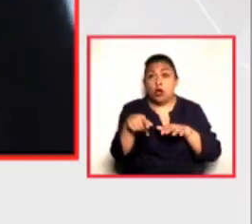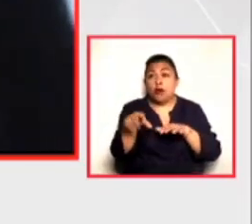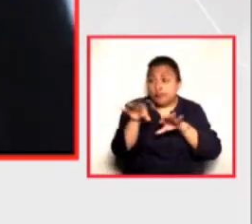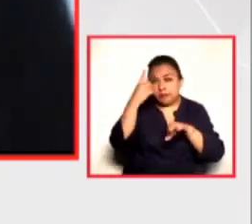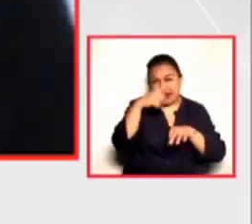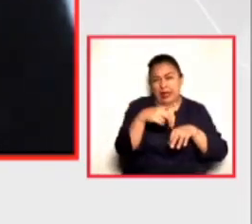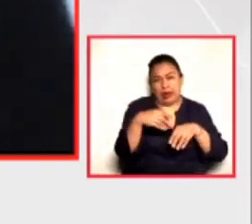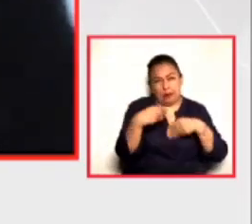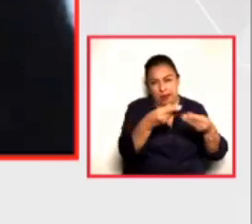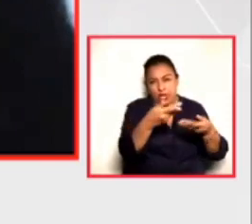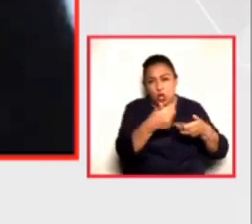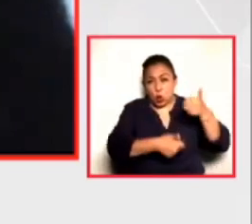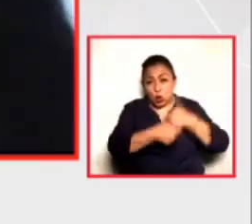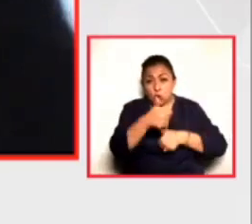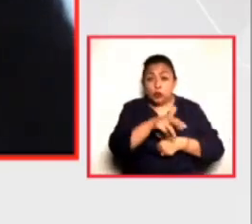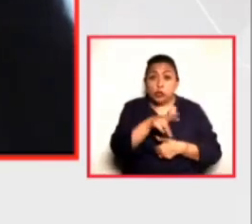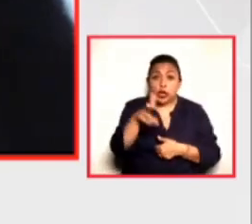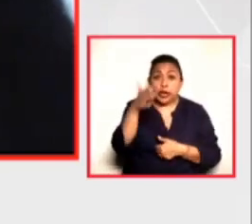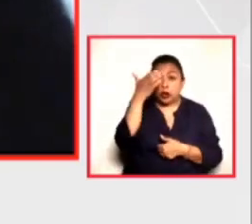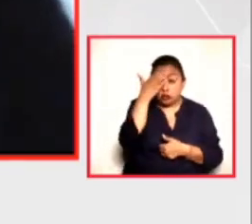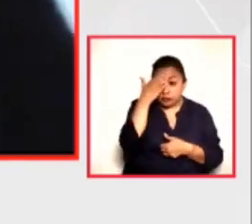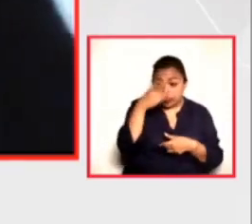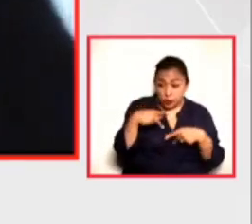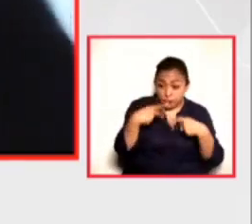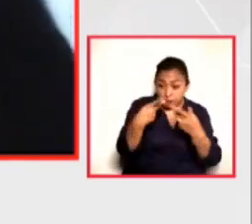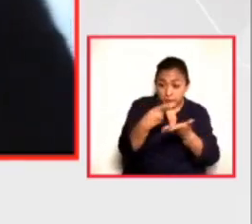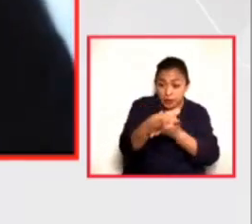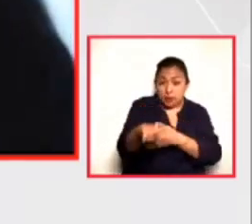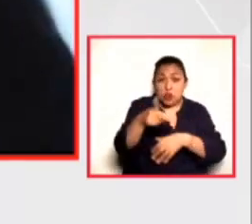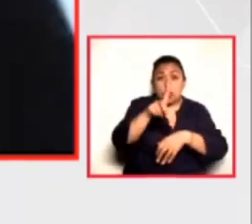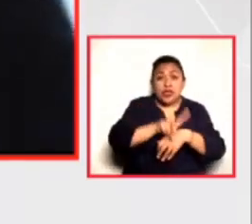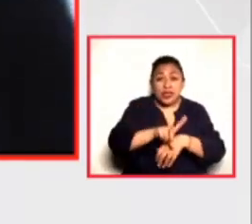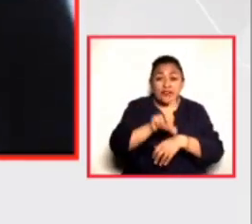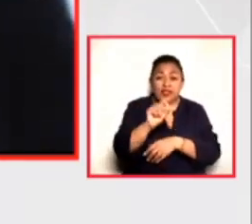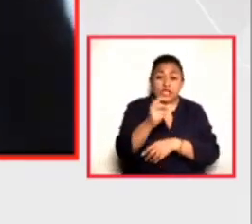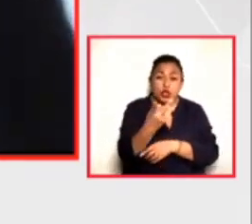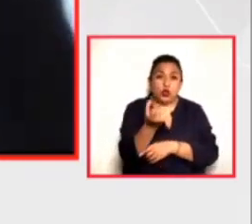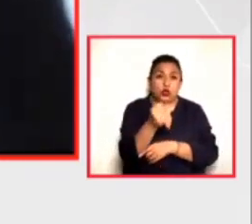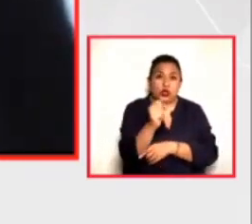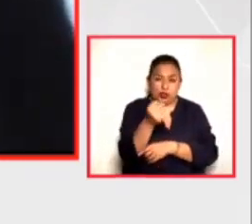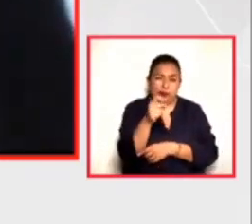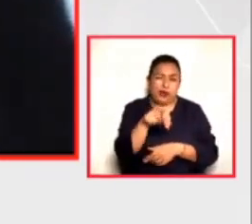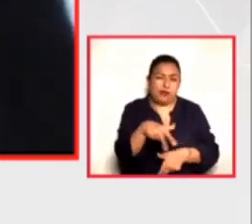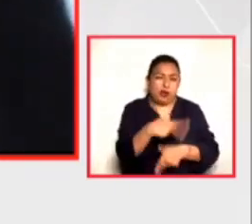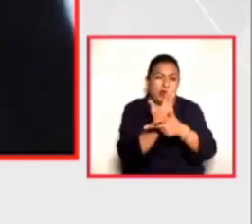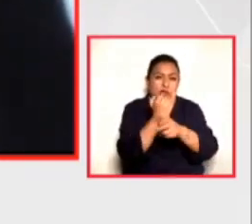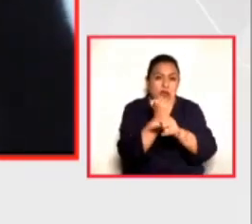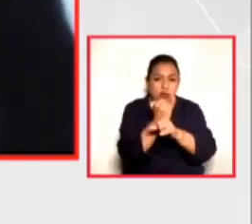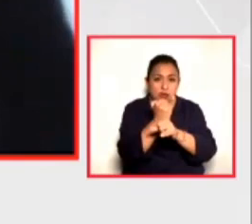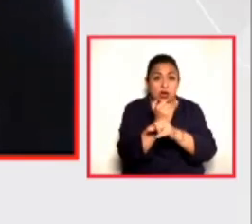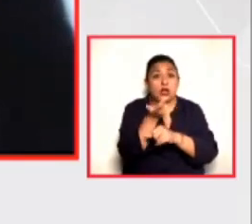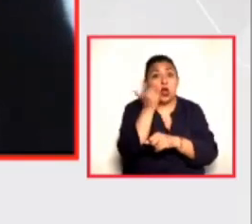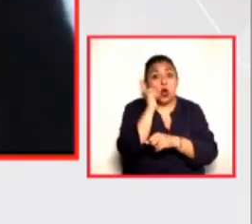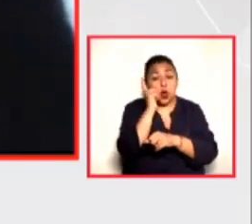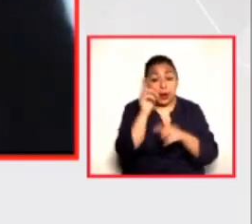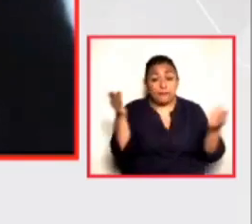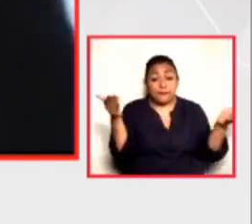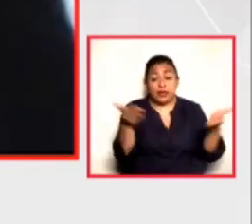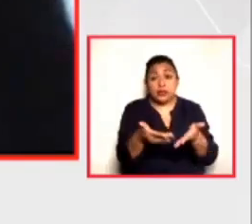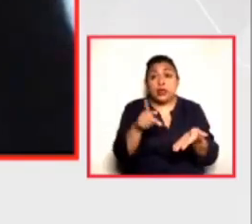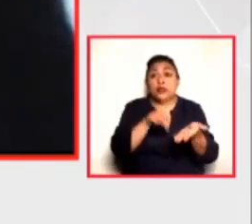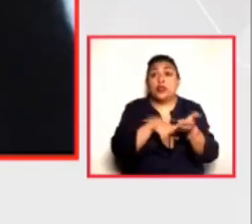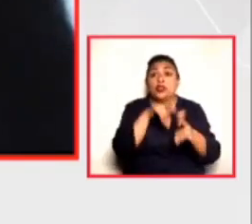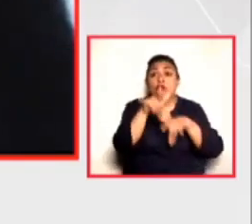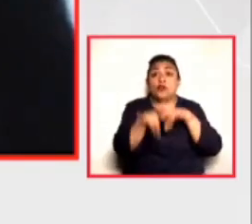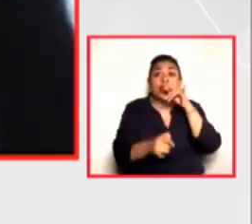El reconocimiento será entregado el 21 de septiembre en formato virtual y se espera que sea presentado en la Feria